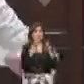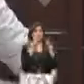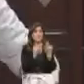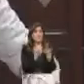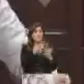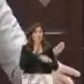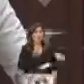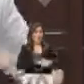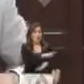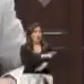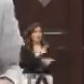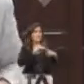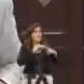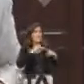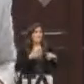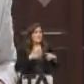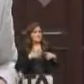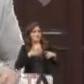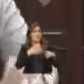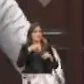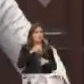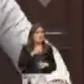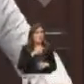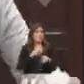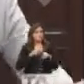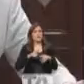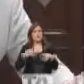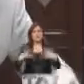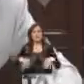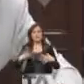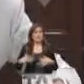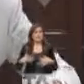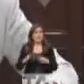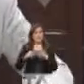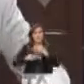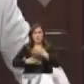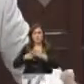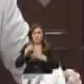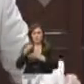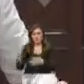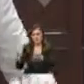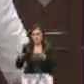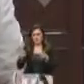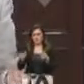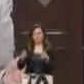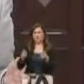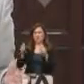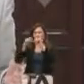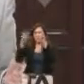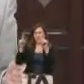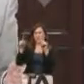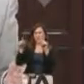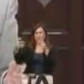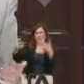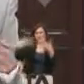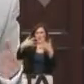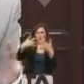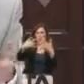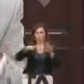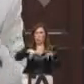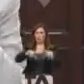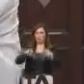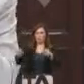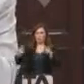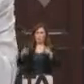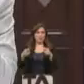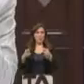en su investigación o su verificación de documentos públicos ve que no hay vinculación alguna, el